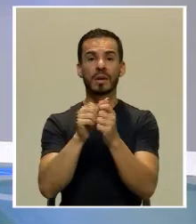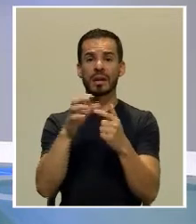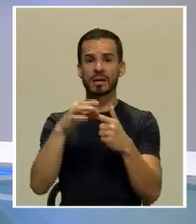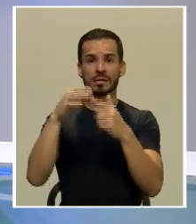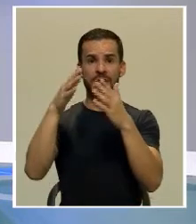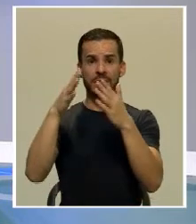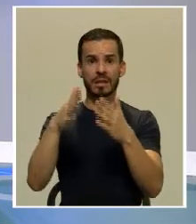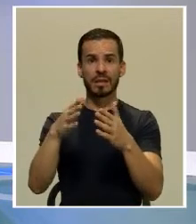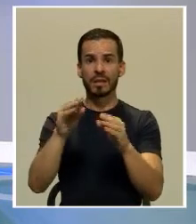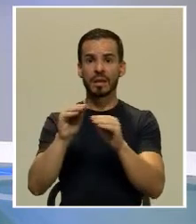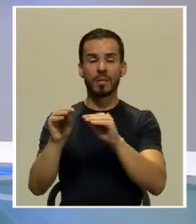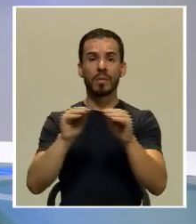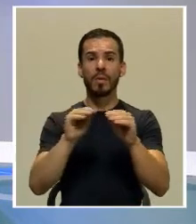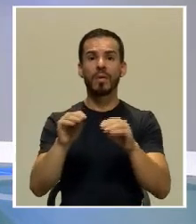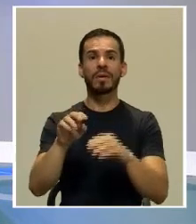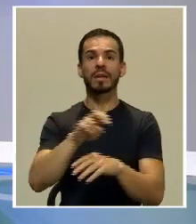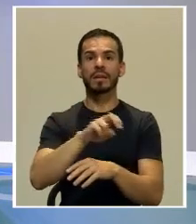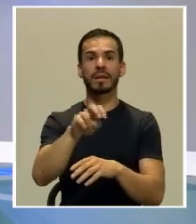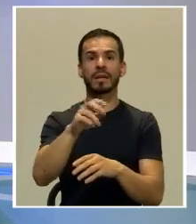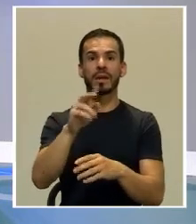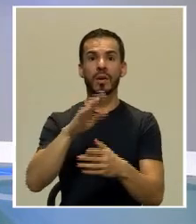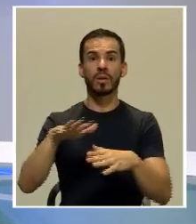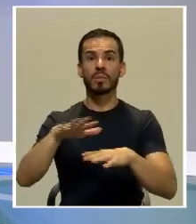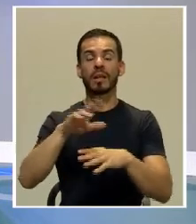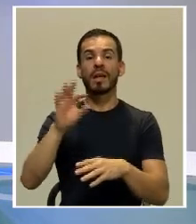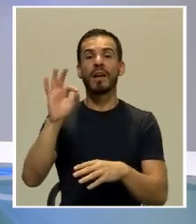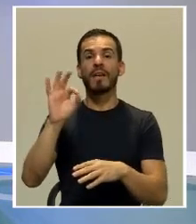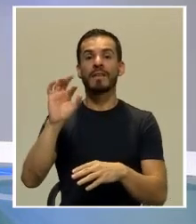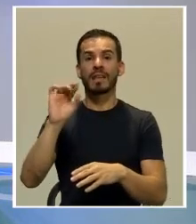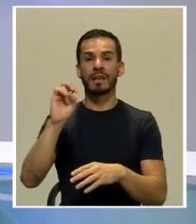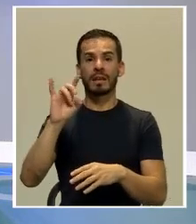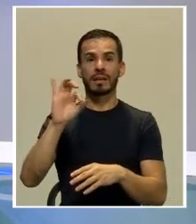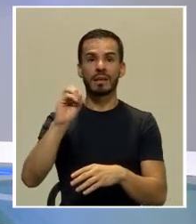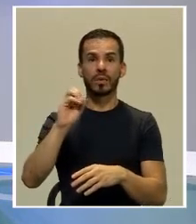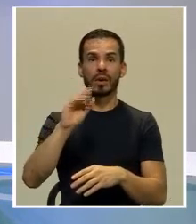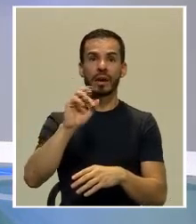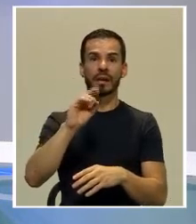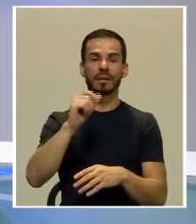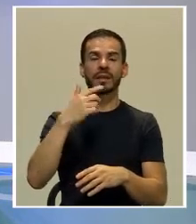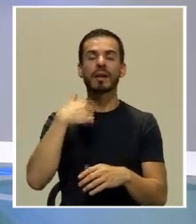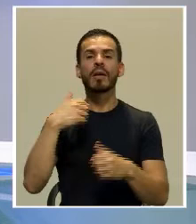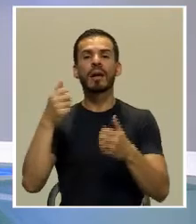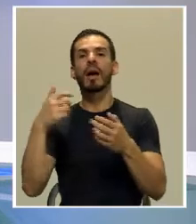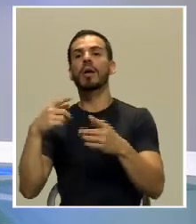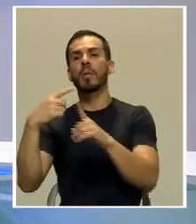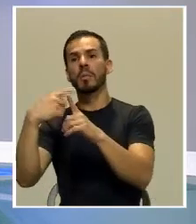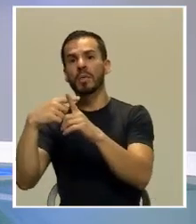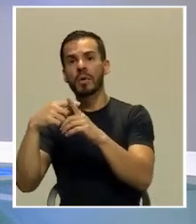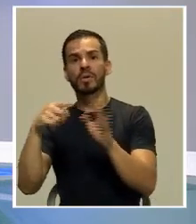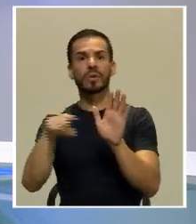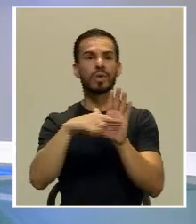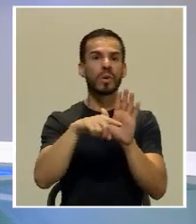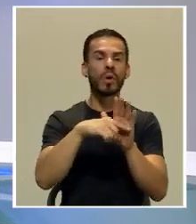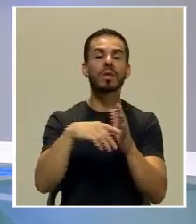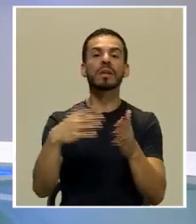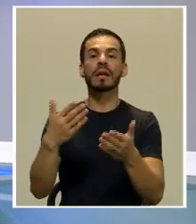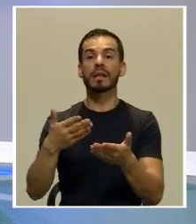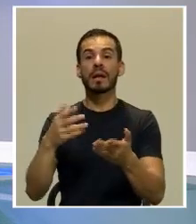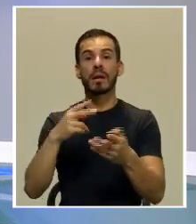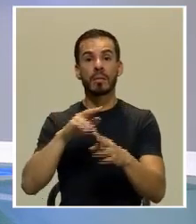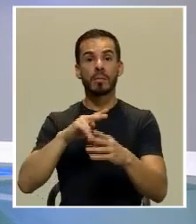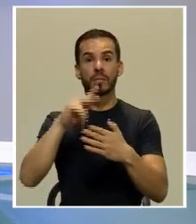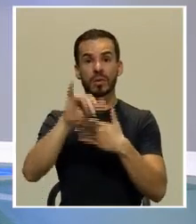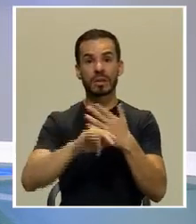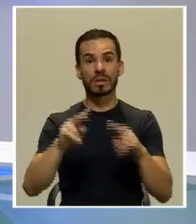el especialista en movilidad urbana, Federico Cartín. Vamos a hablar sobre los pros y los contras del proyecto de